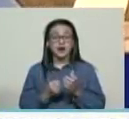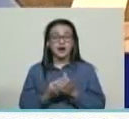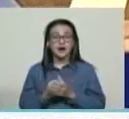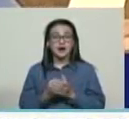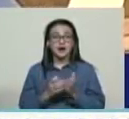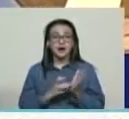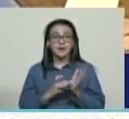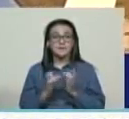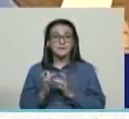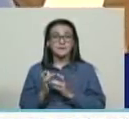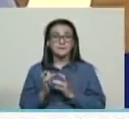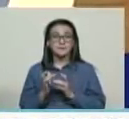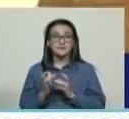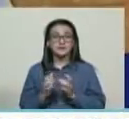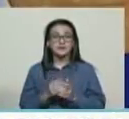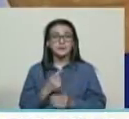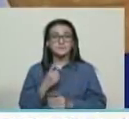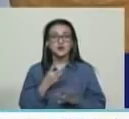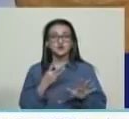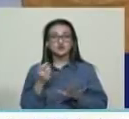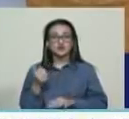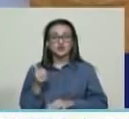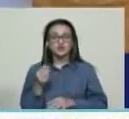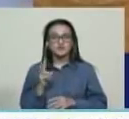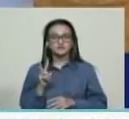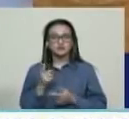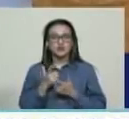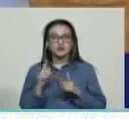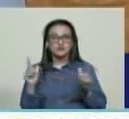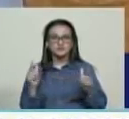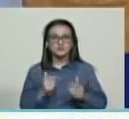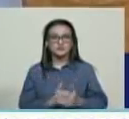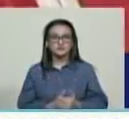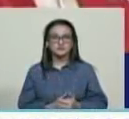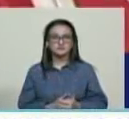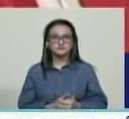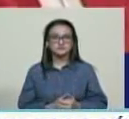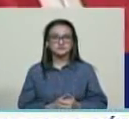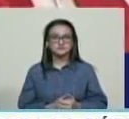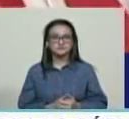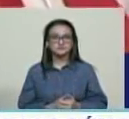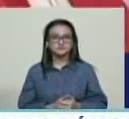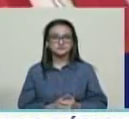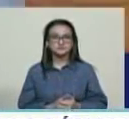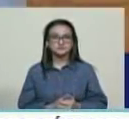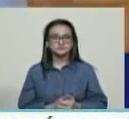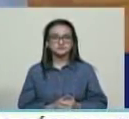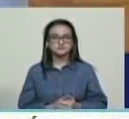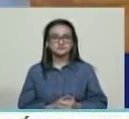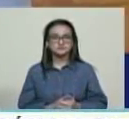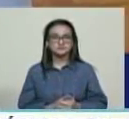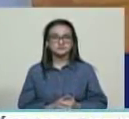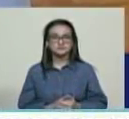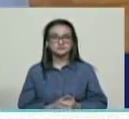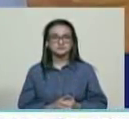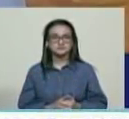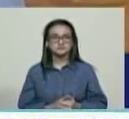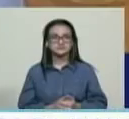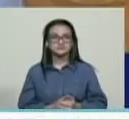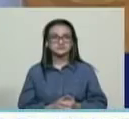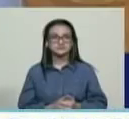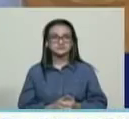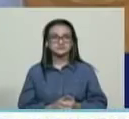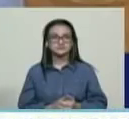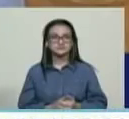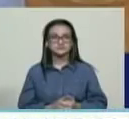abril de 1810, Venezuela libre. Un mapa de Venezuela, desafortunadamente no tiene el Esequibo,